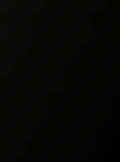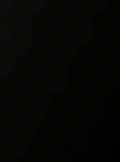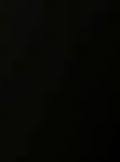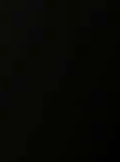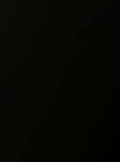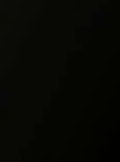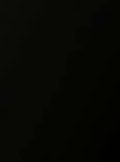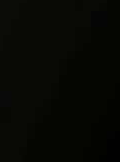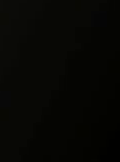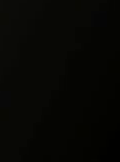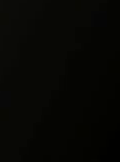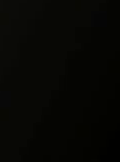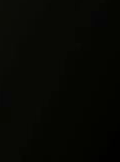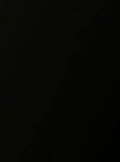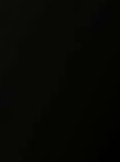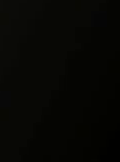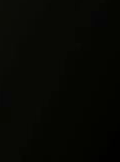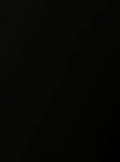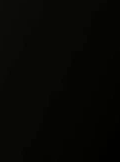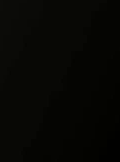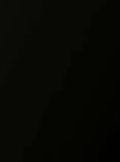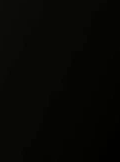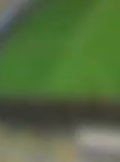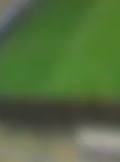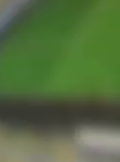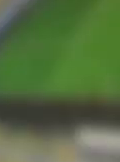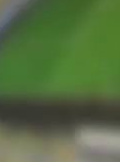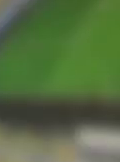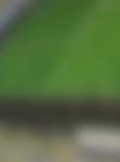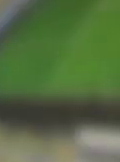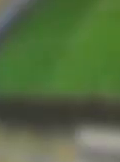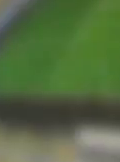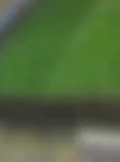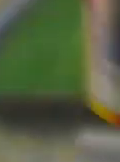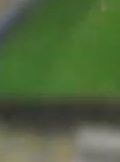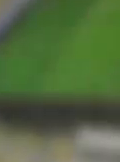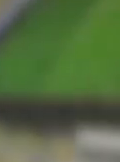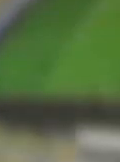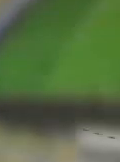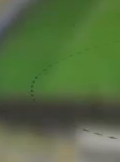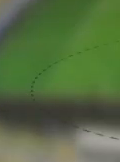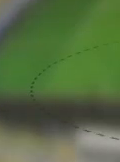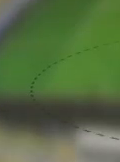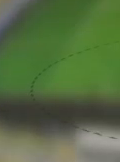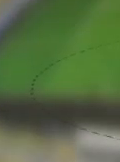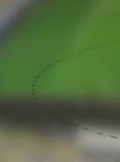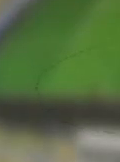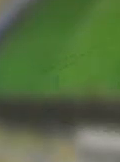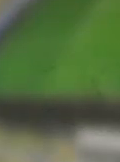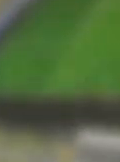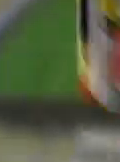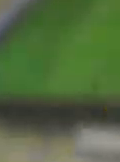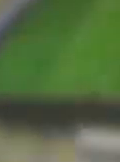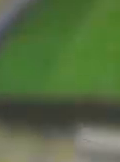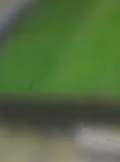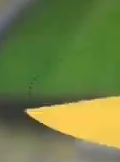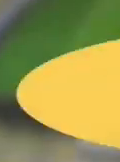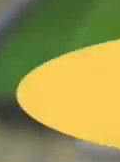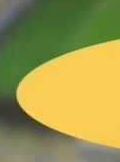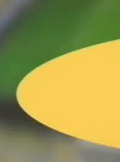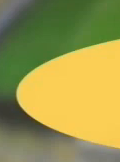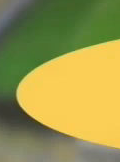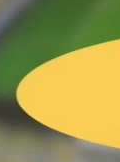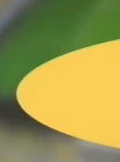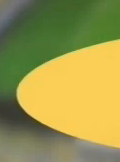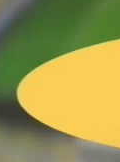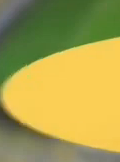pudiera ilustrarlo de alguna manera, te haría un cielo. Revista Barcelona, edición 11. El profe Almada cumple 100 partidos con BSC.